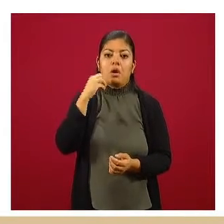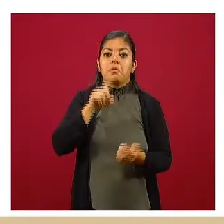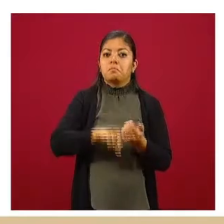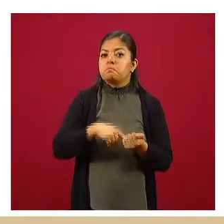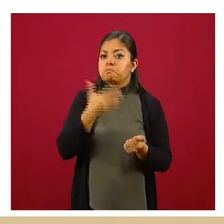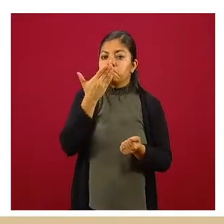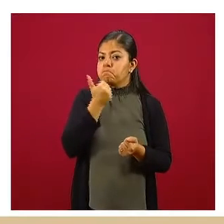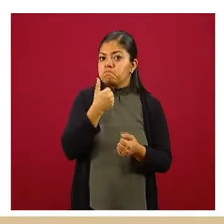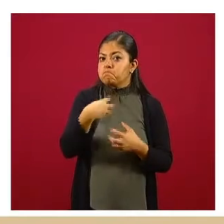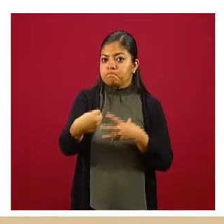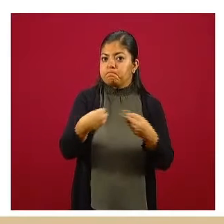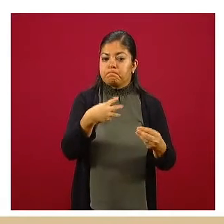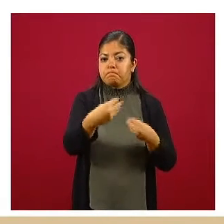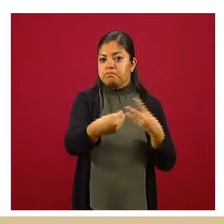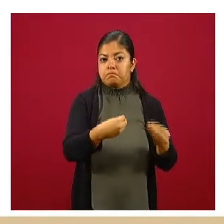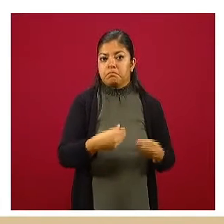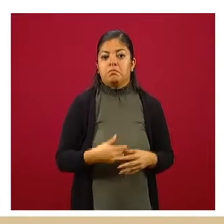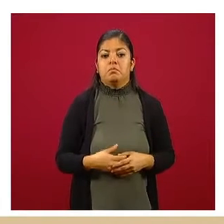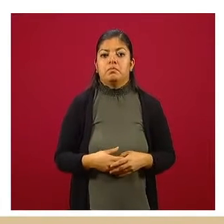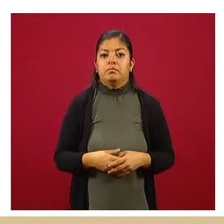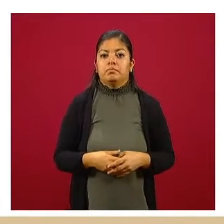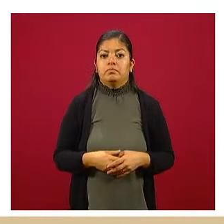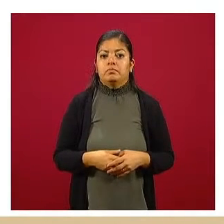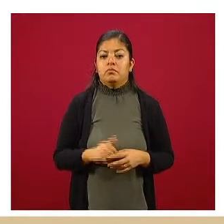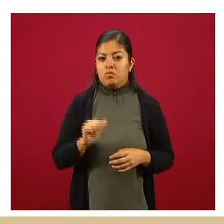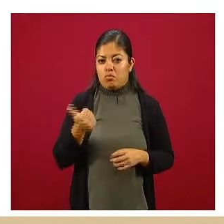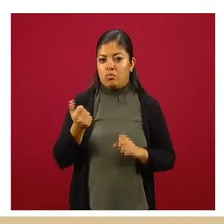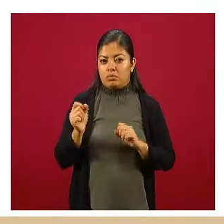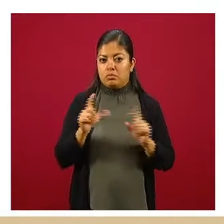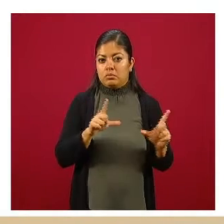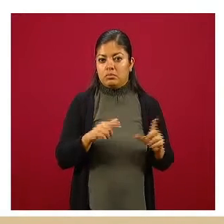sin contagios. La siguiente.